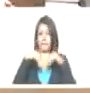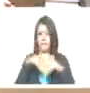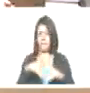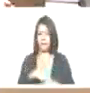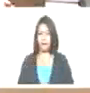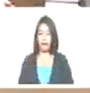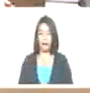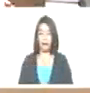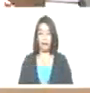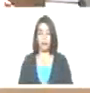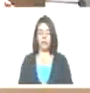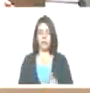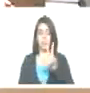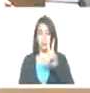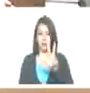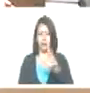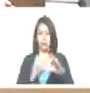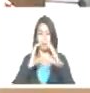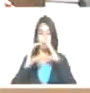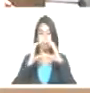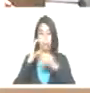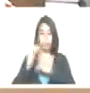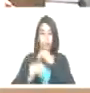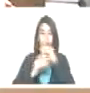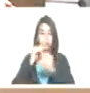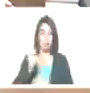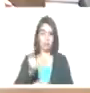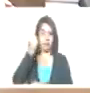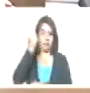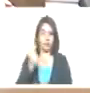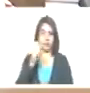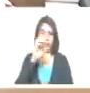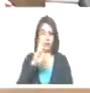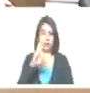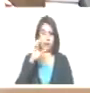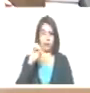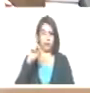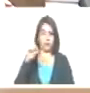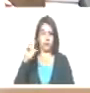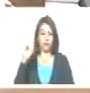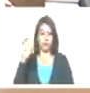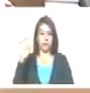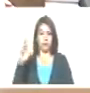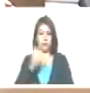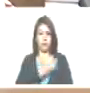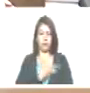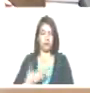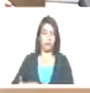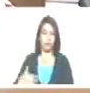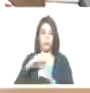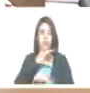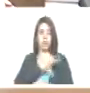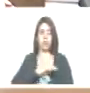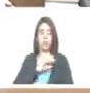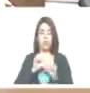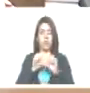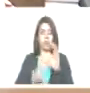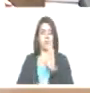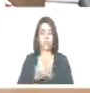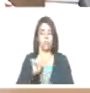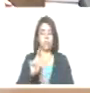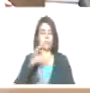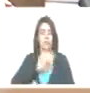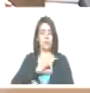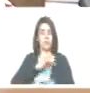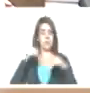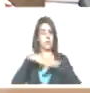número 3, comunicación suscrita por el diputado Rodolfo Crespo, presidente de la Comisión Permanente de Desarrollo Social Integral, mediante la cual